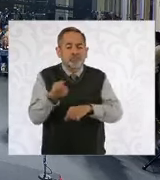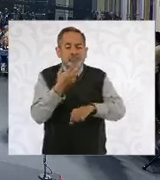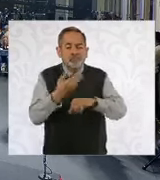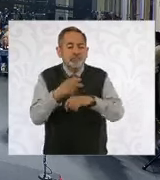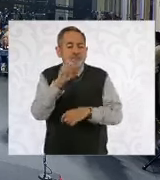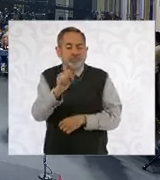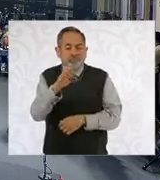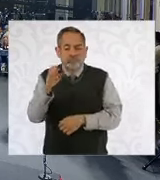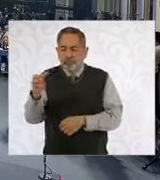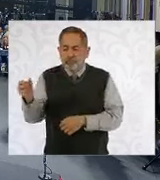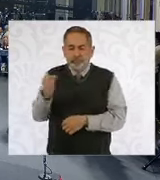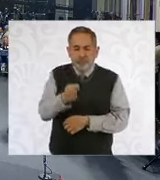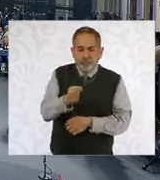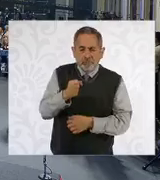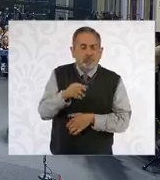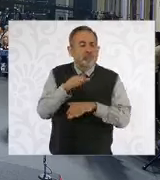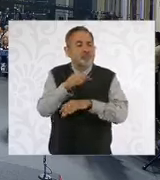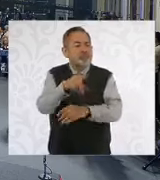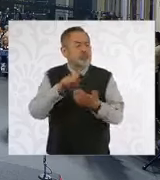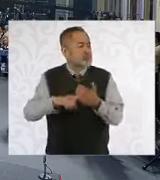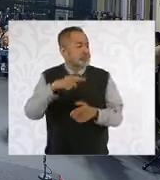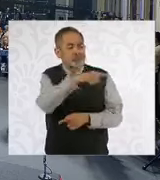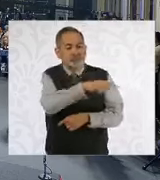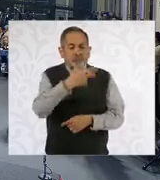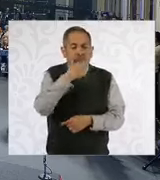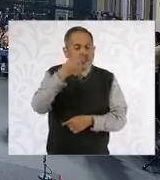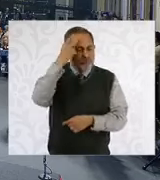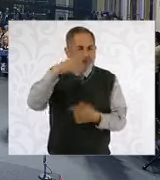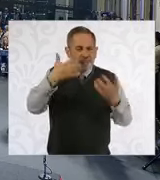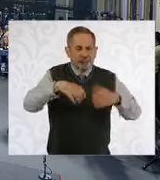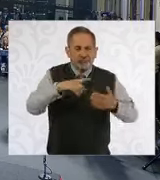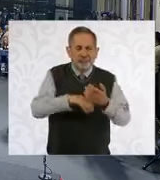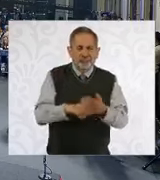del empresario Ricardo Salinas Pliego por el asunto de los